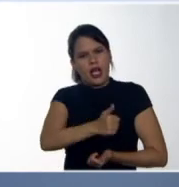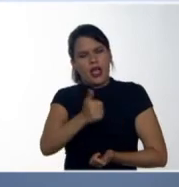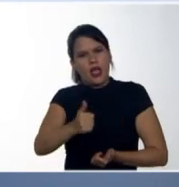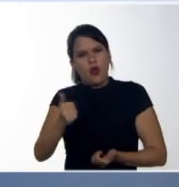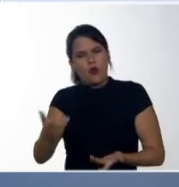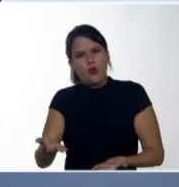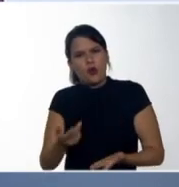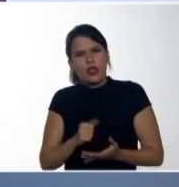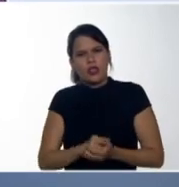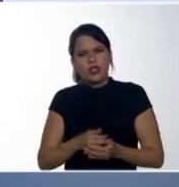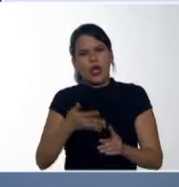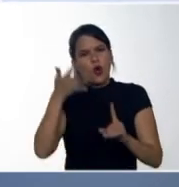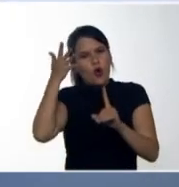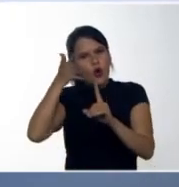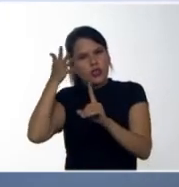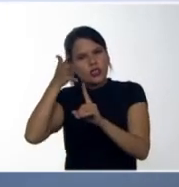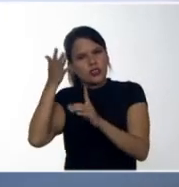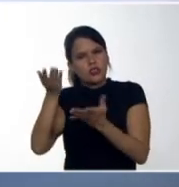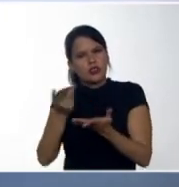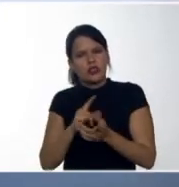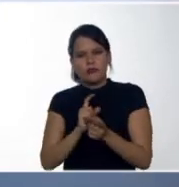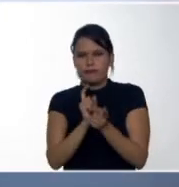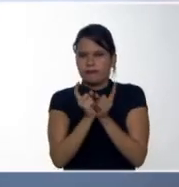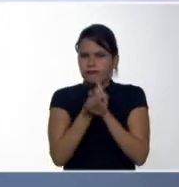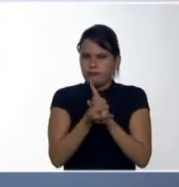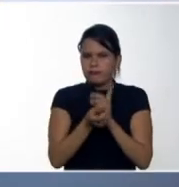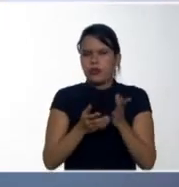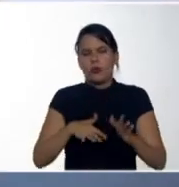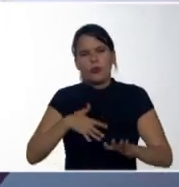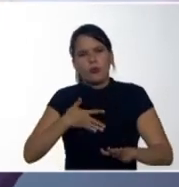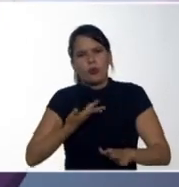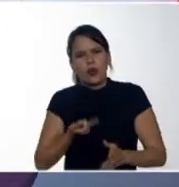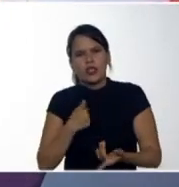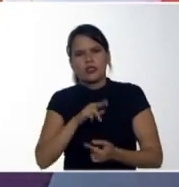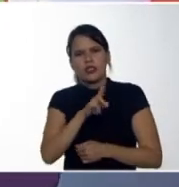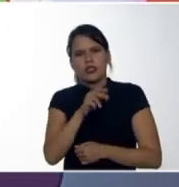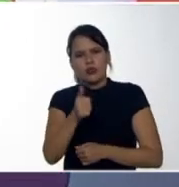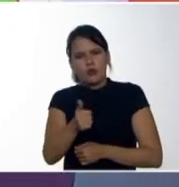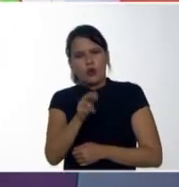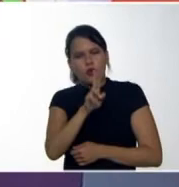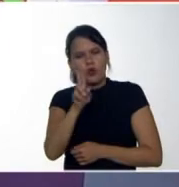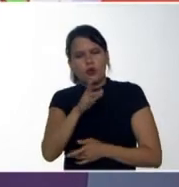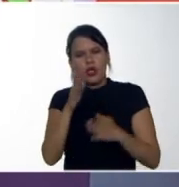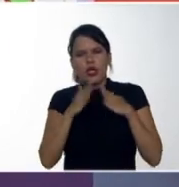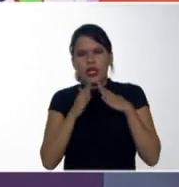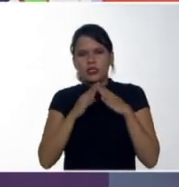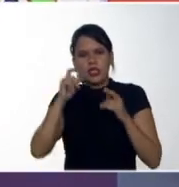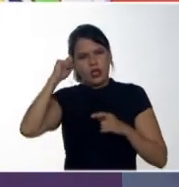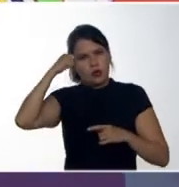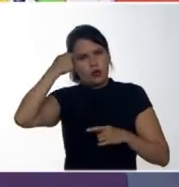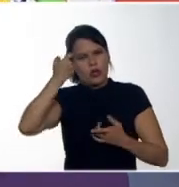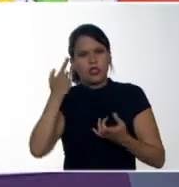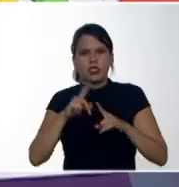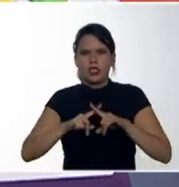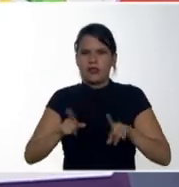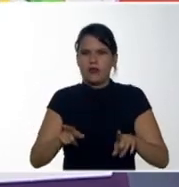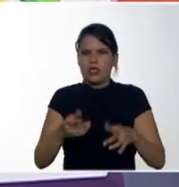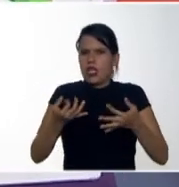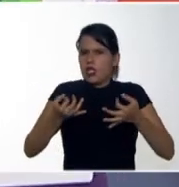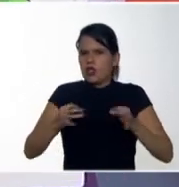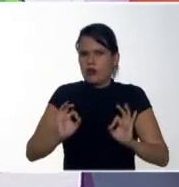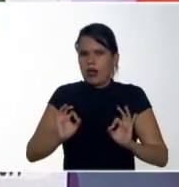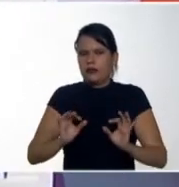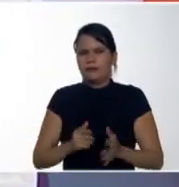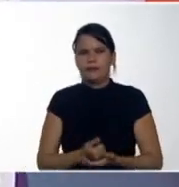de estas orientaciones y adaptaciones puedan ser de utilidad en el hogar y recuerde que ser diferente